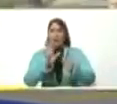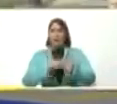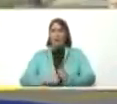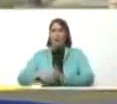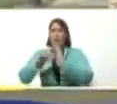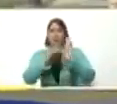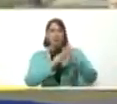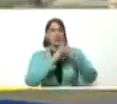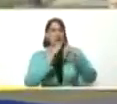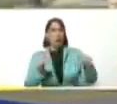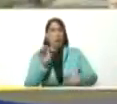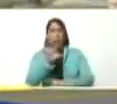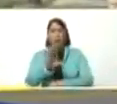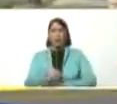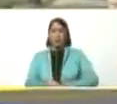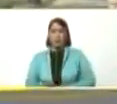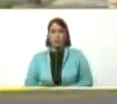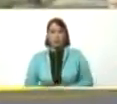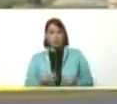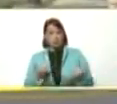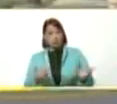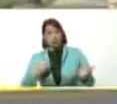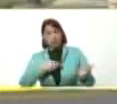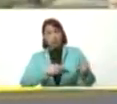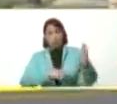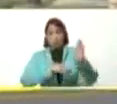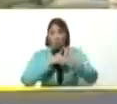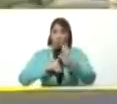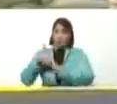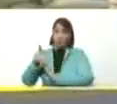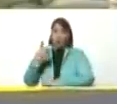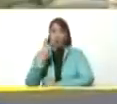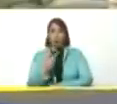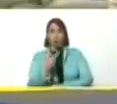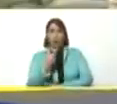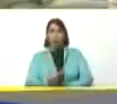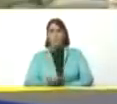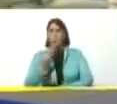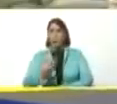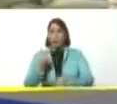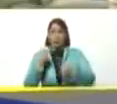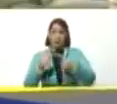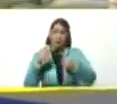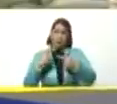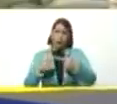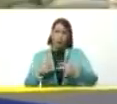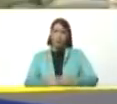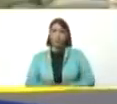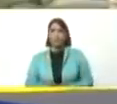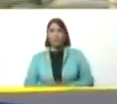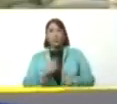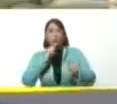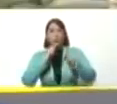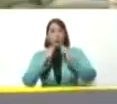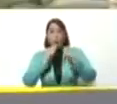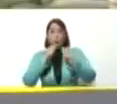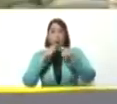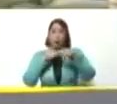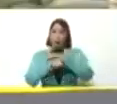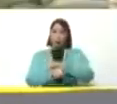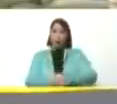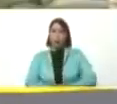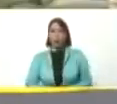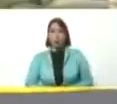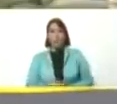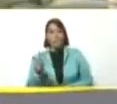país. Ahora estamos desarrollando dos variantes fundamentales. El turismo interno, para